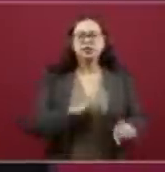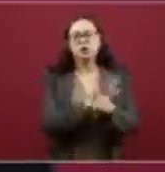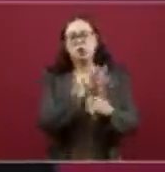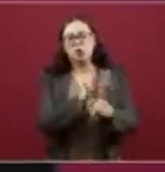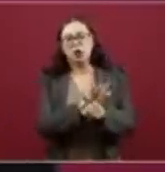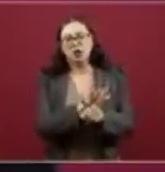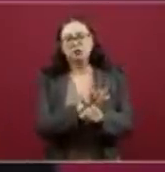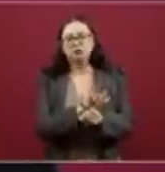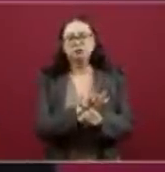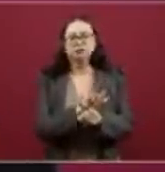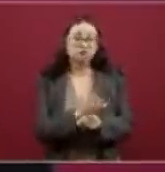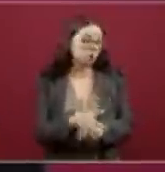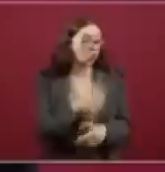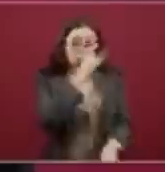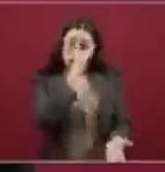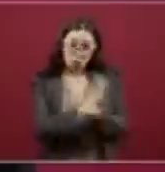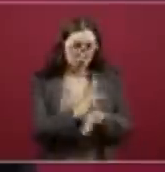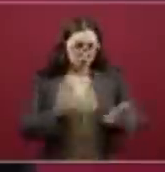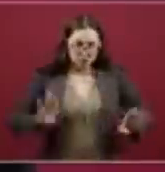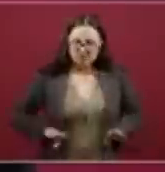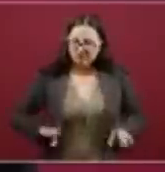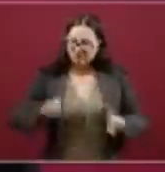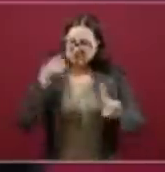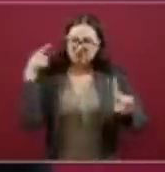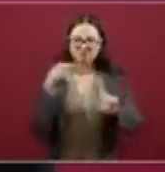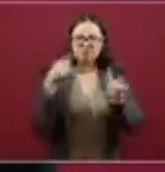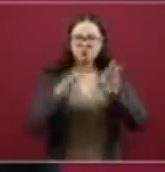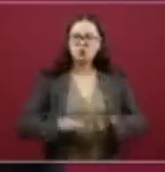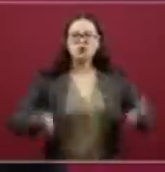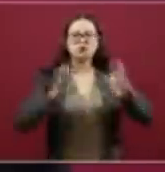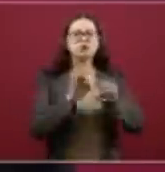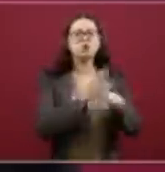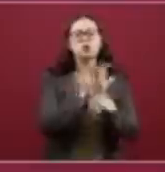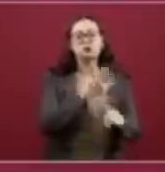y podría decir su única doctrina, es la hipocresía.